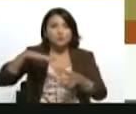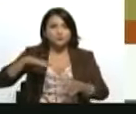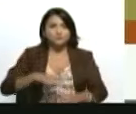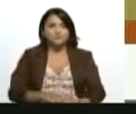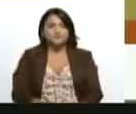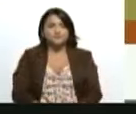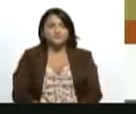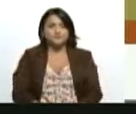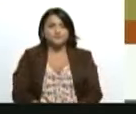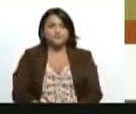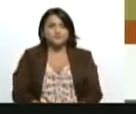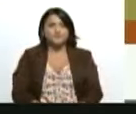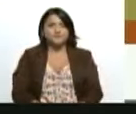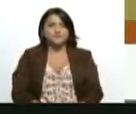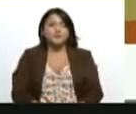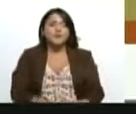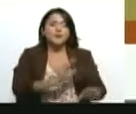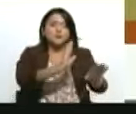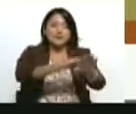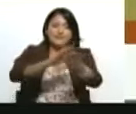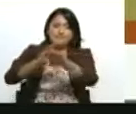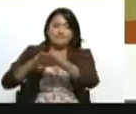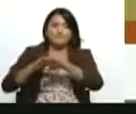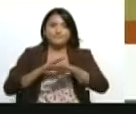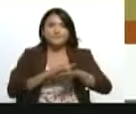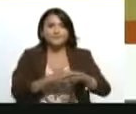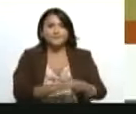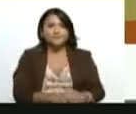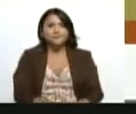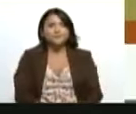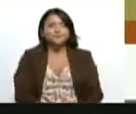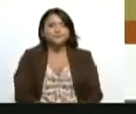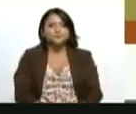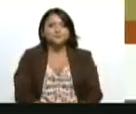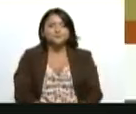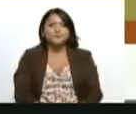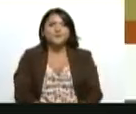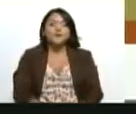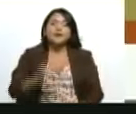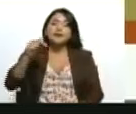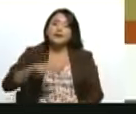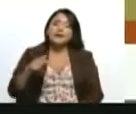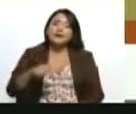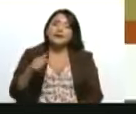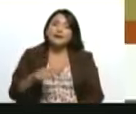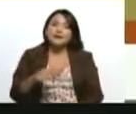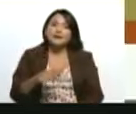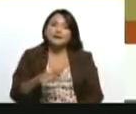Mire, le voy a decir lo siguiente. Aquí hay unos compañeros de